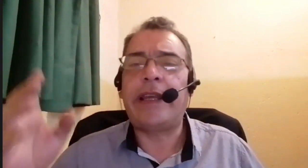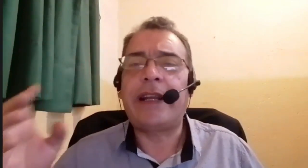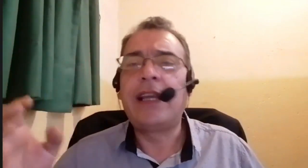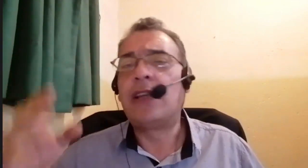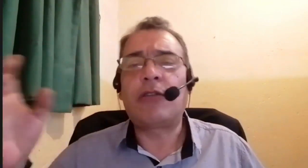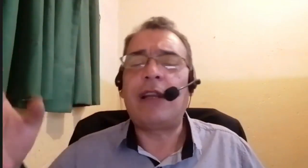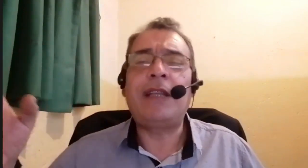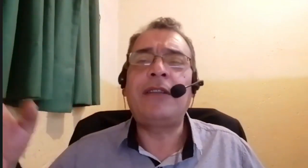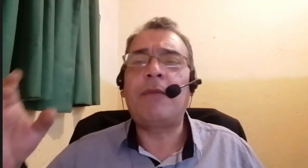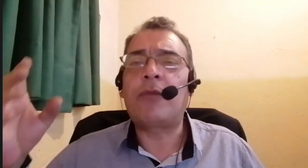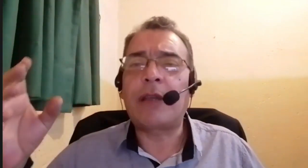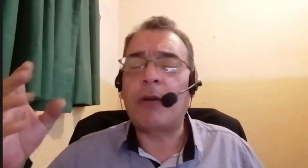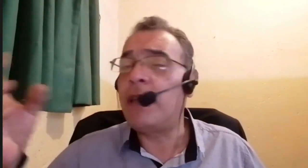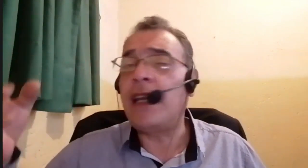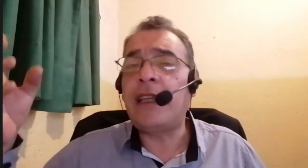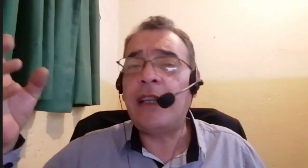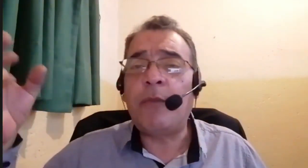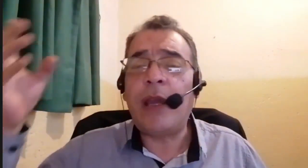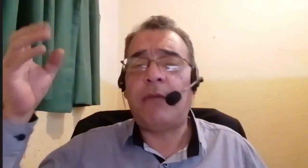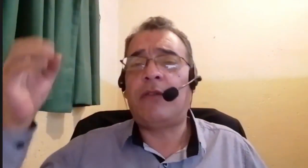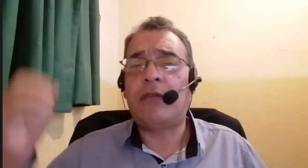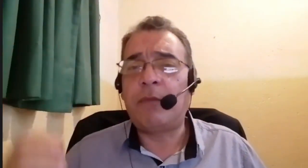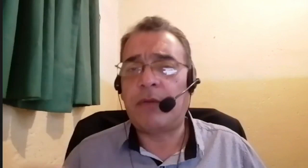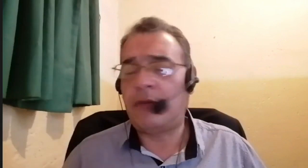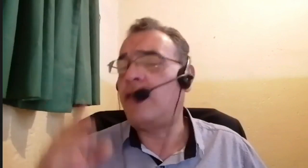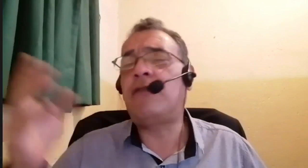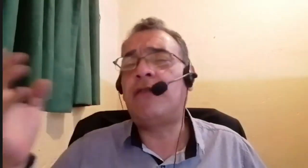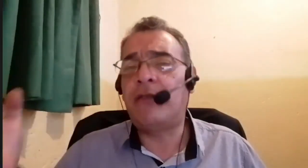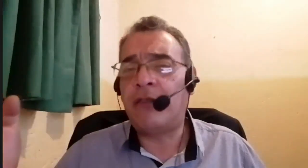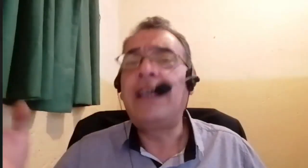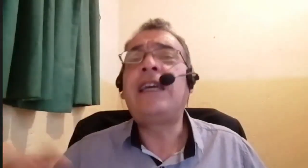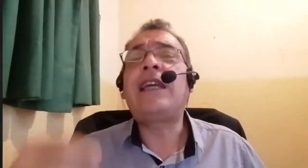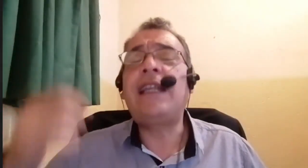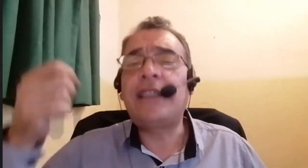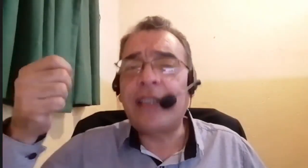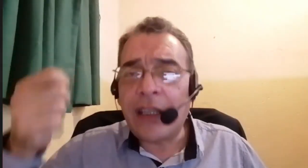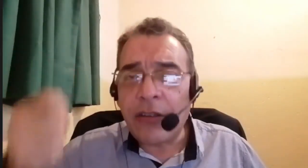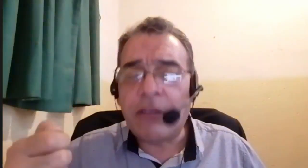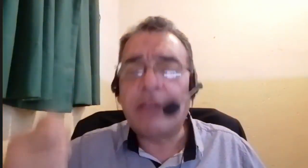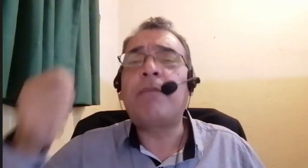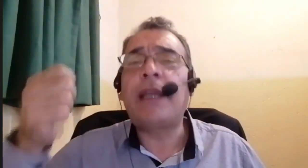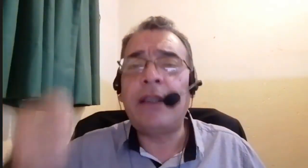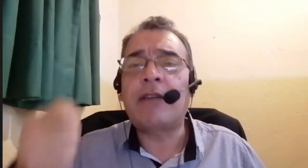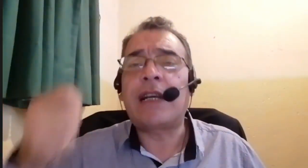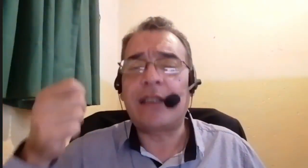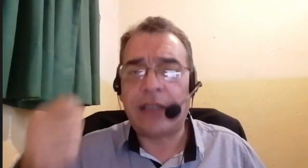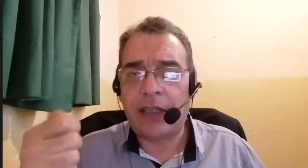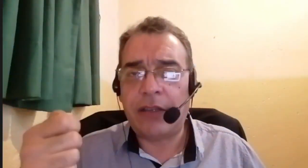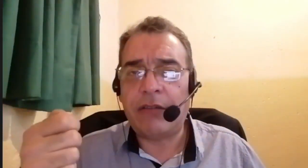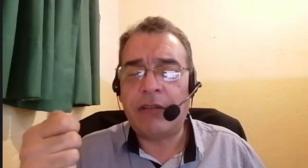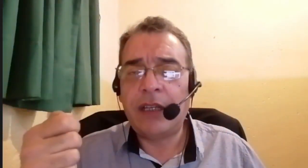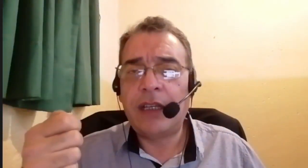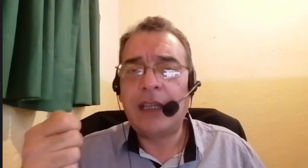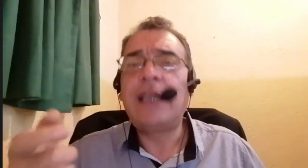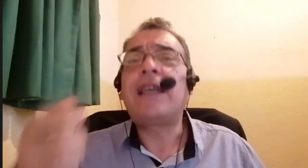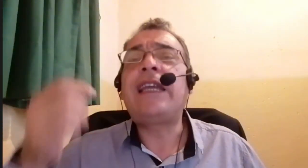del poder solamente porque proviene del pueblo, ¿no? No, no, no, no, no. El señor Pedro